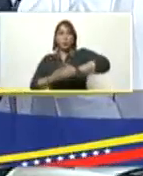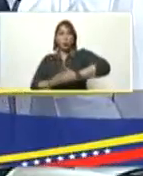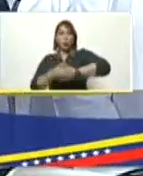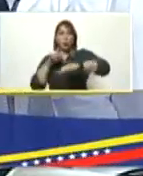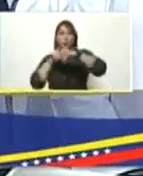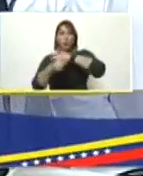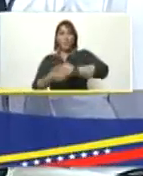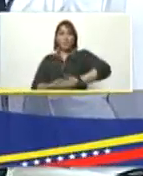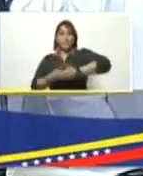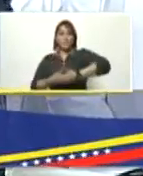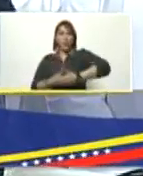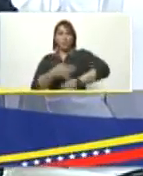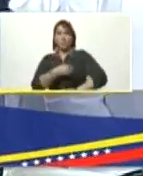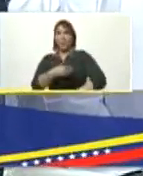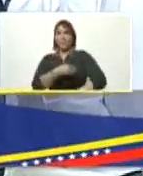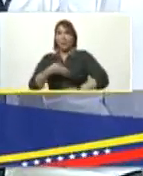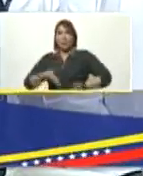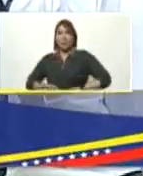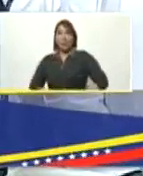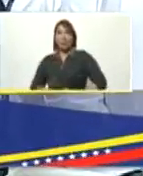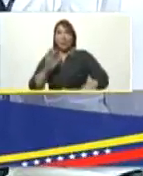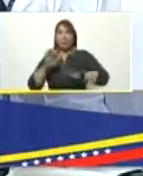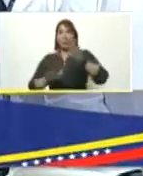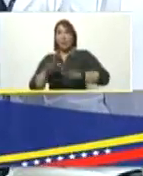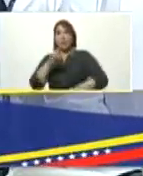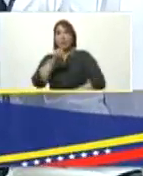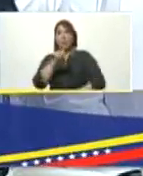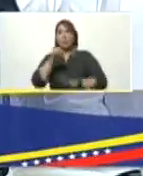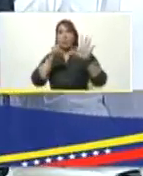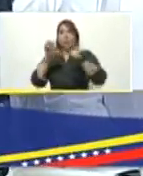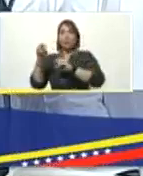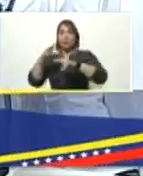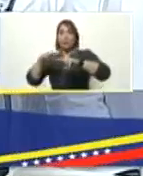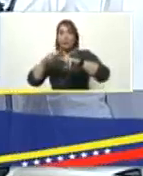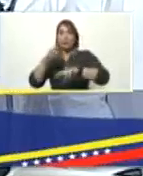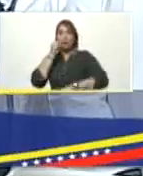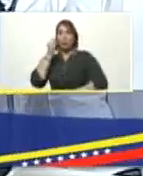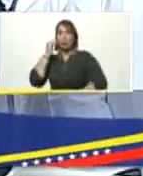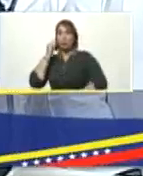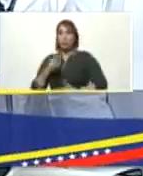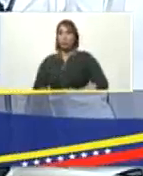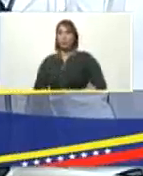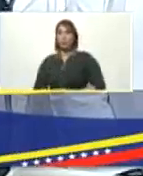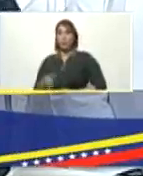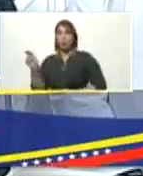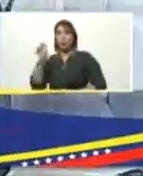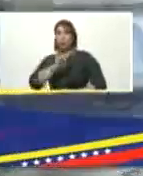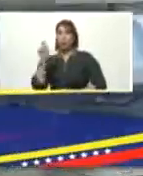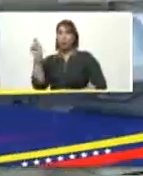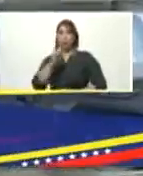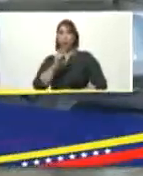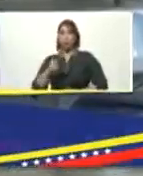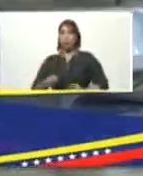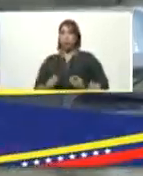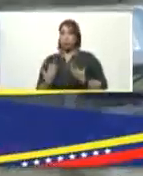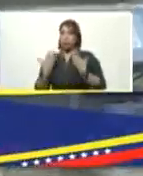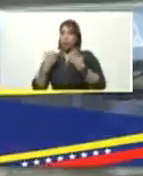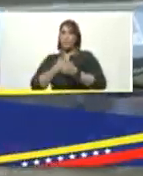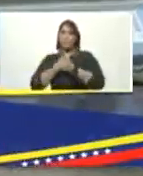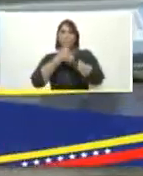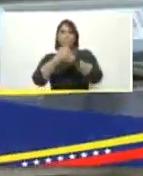maternidad, donde aquí nacen aproximadamente unos 160 niños y niñas mensualmente, llenos de amor, de vida, y